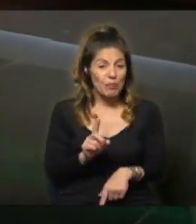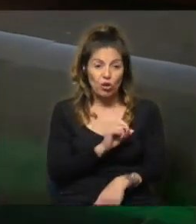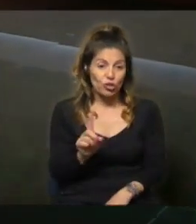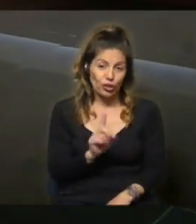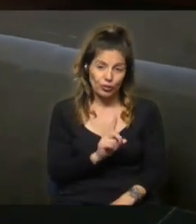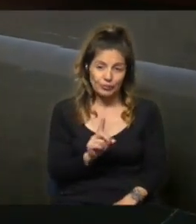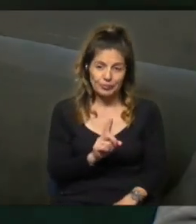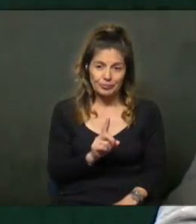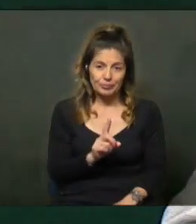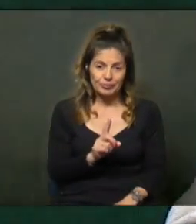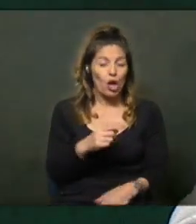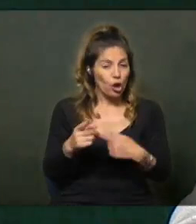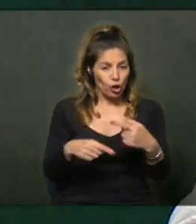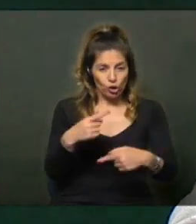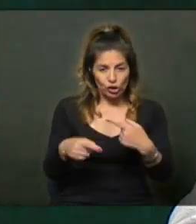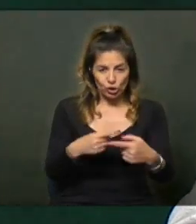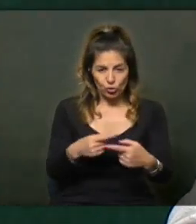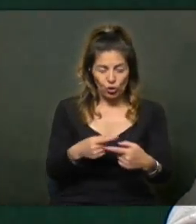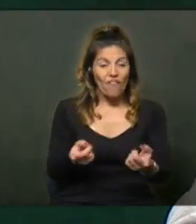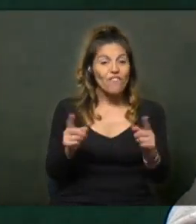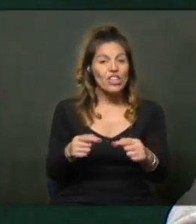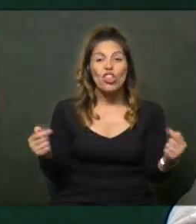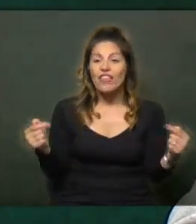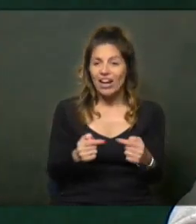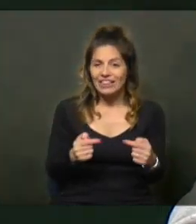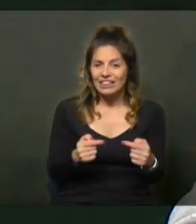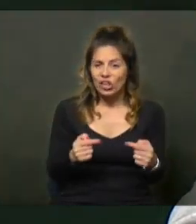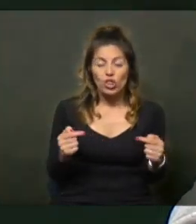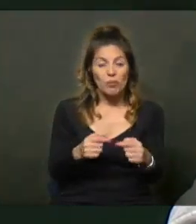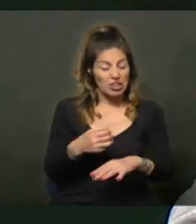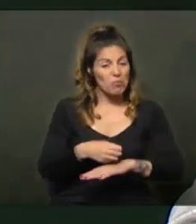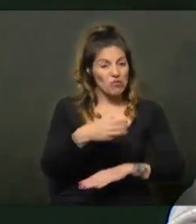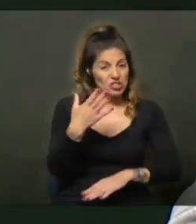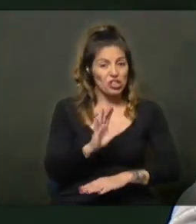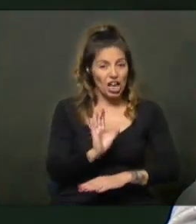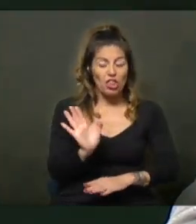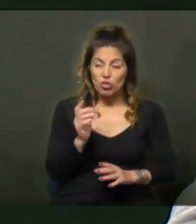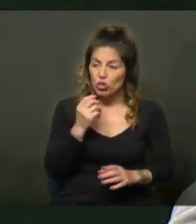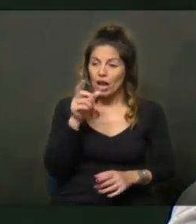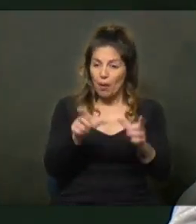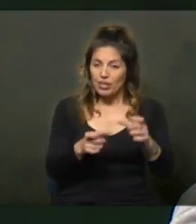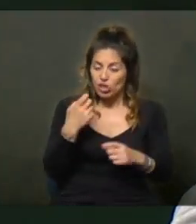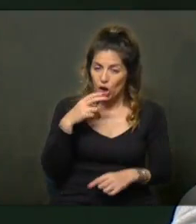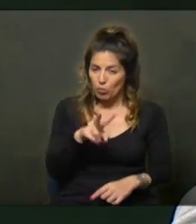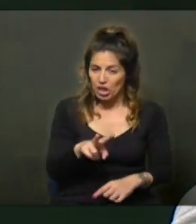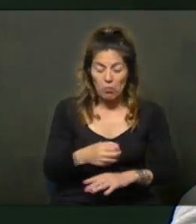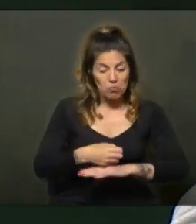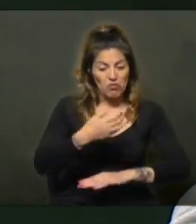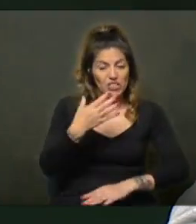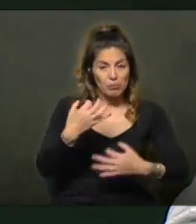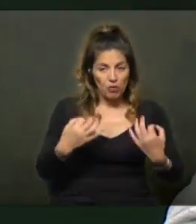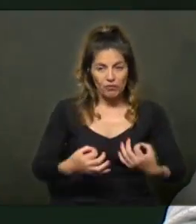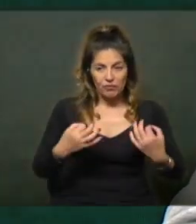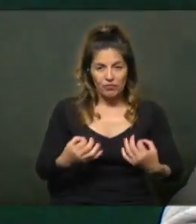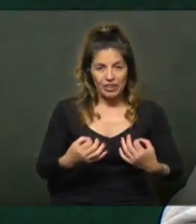pasó siguió la la carrera vino el debate no un debate muy profesional mucha gente le prestó muchísima atención porque hubo mucho profesionalismo por ejemplo del